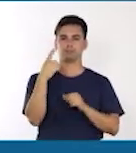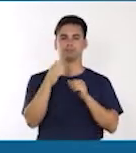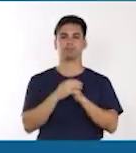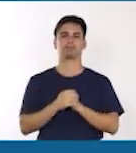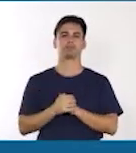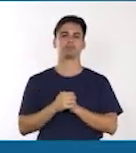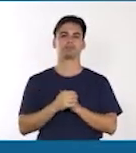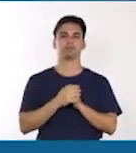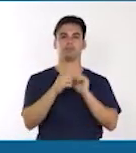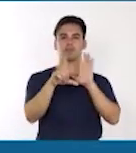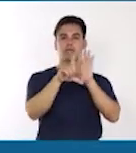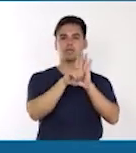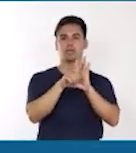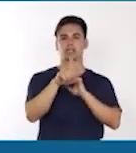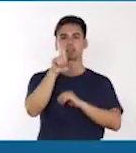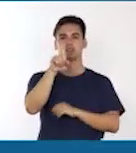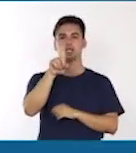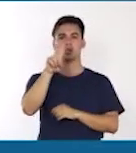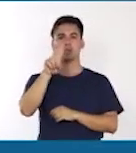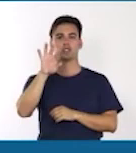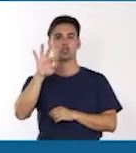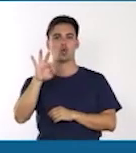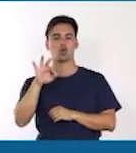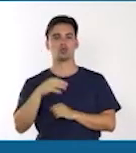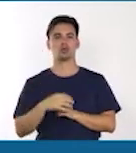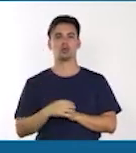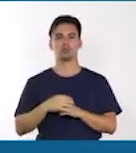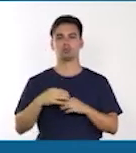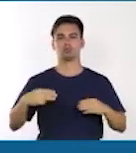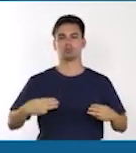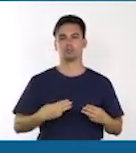la ley 128 sobre los símbolos nacionales